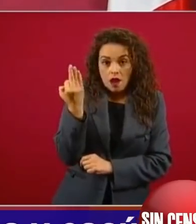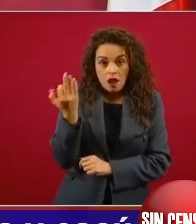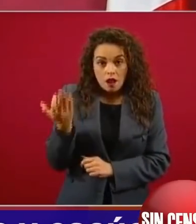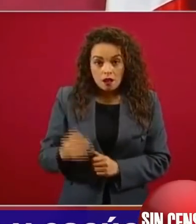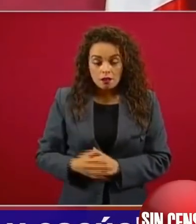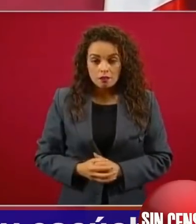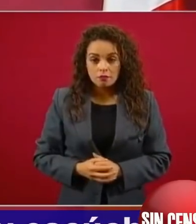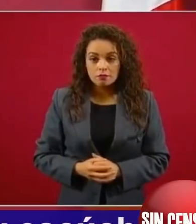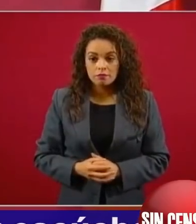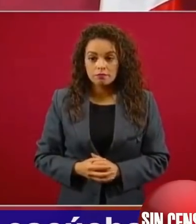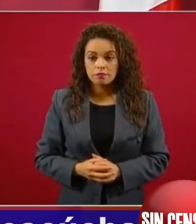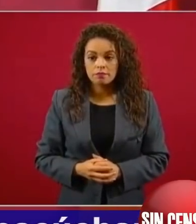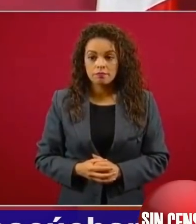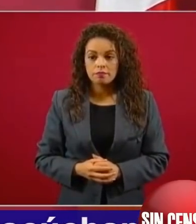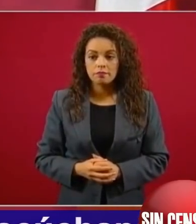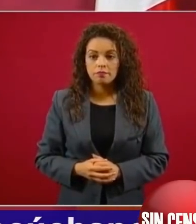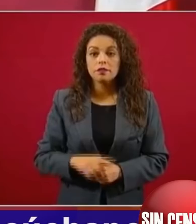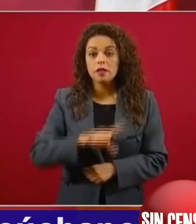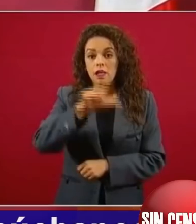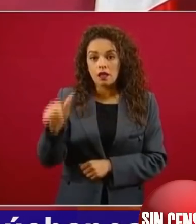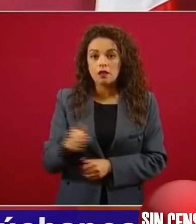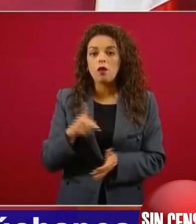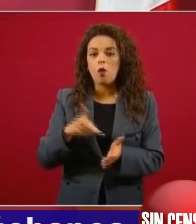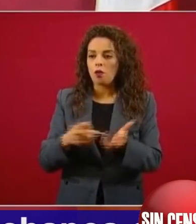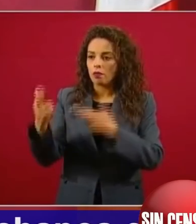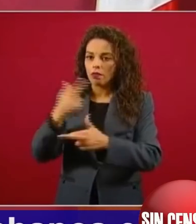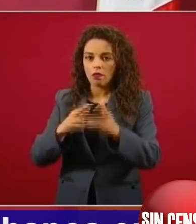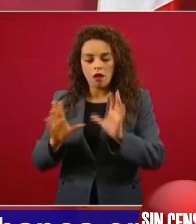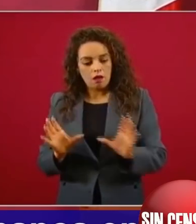Y se volvían a concentrar después.